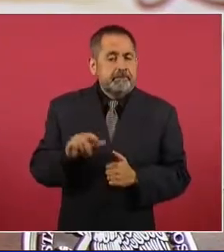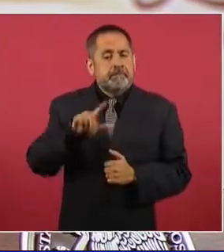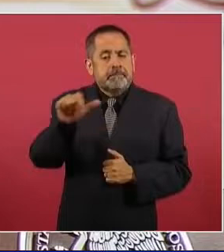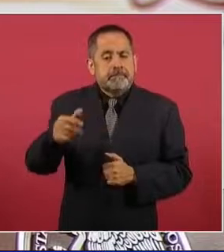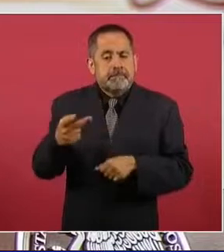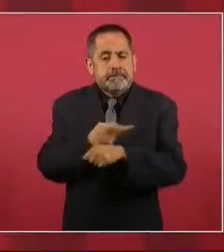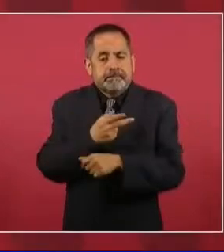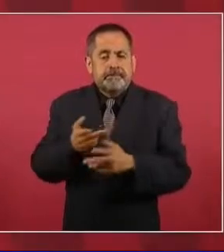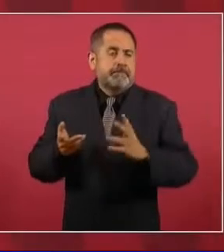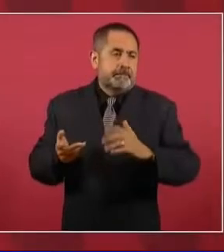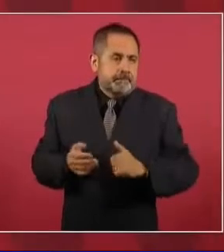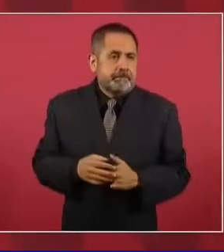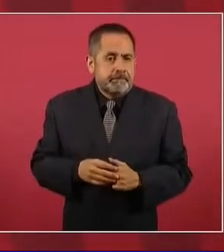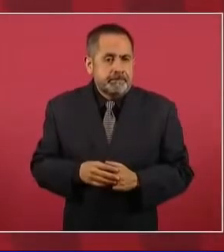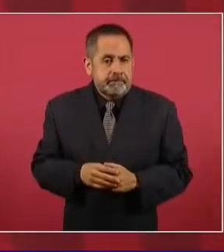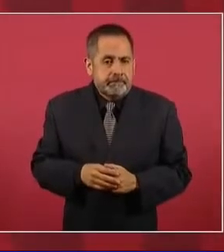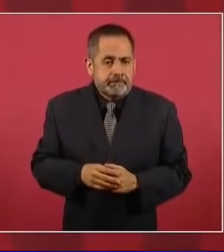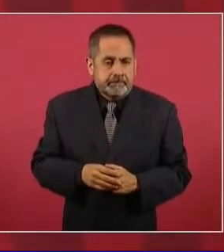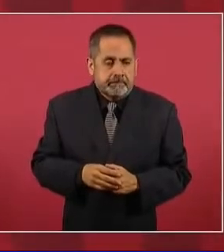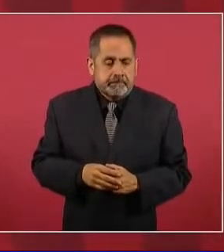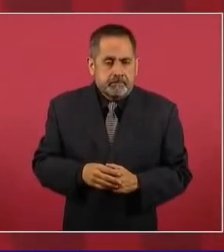continuado